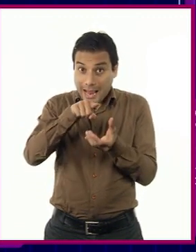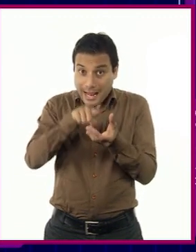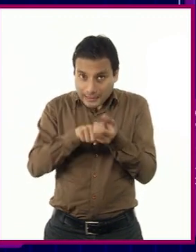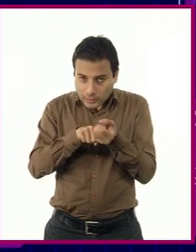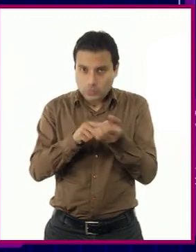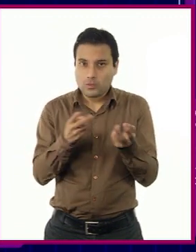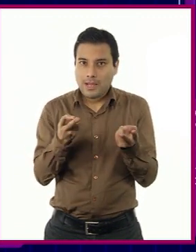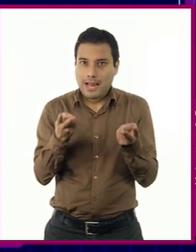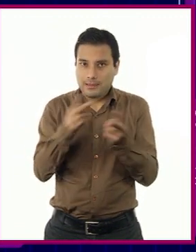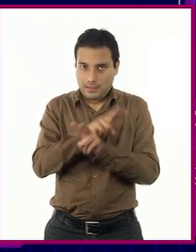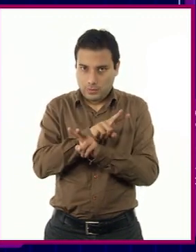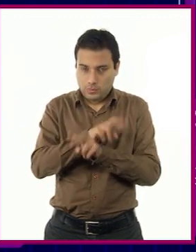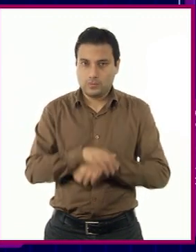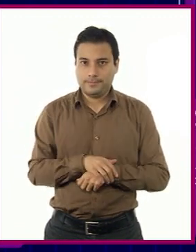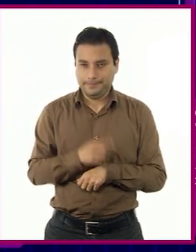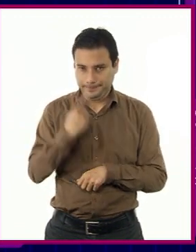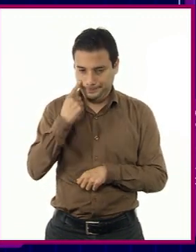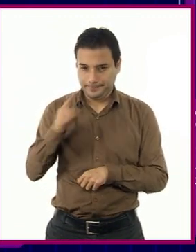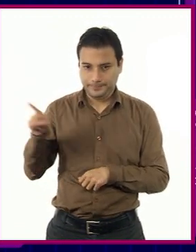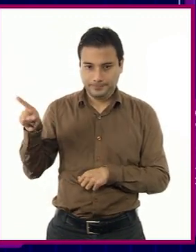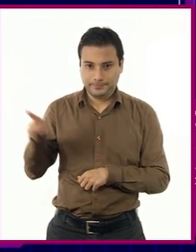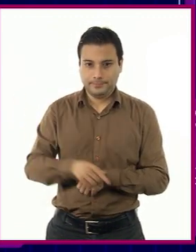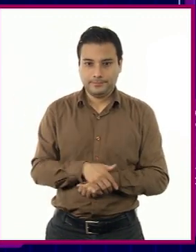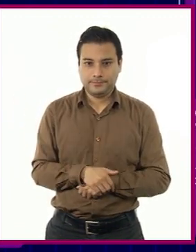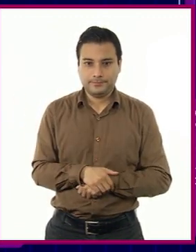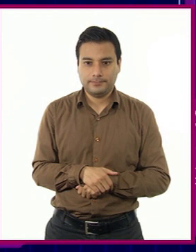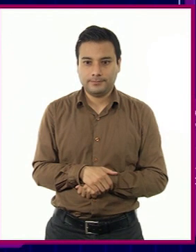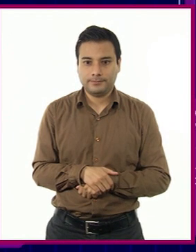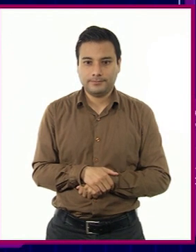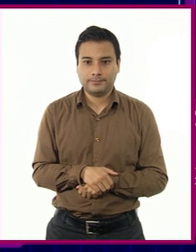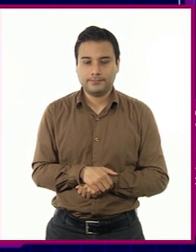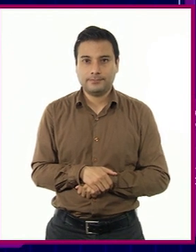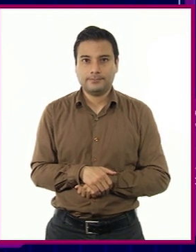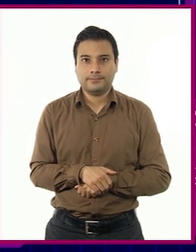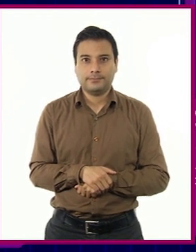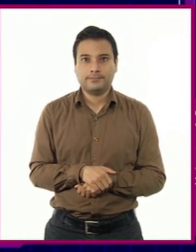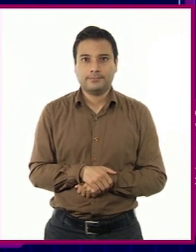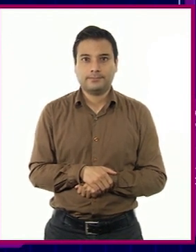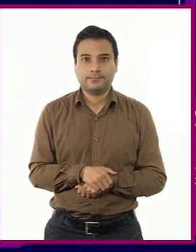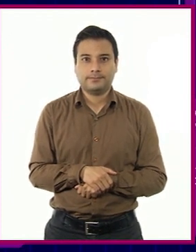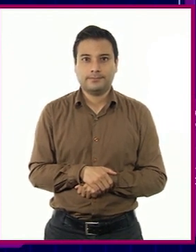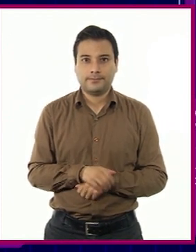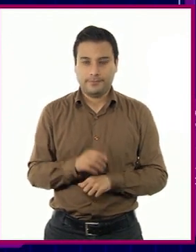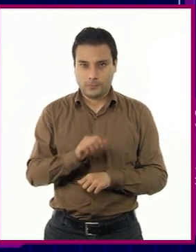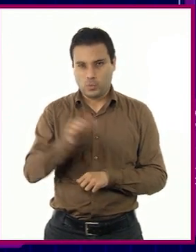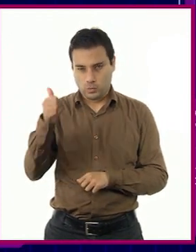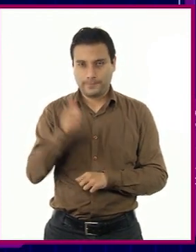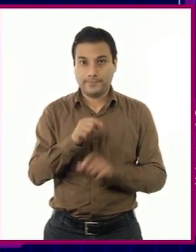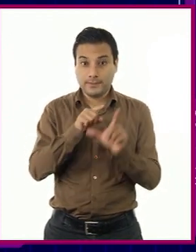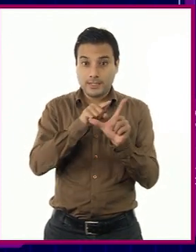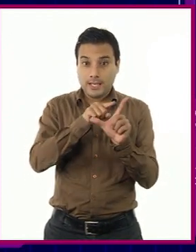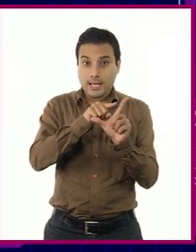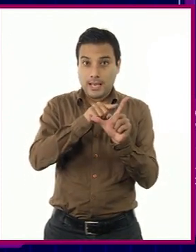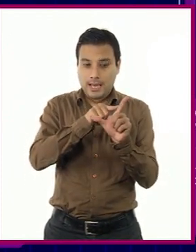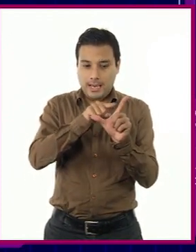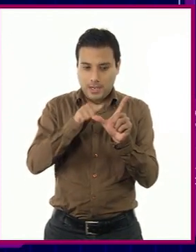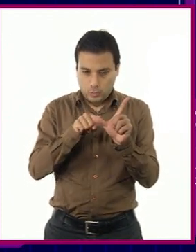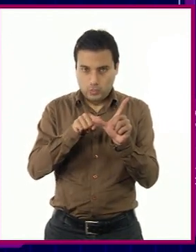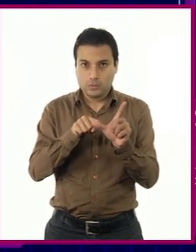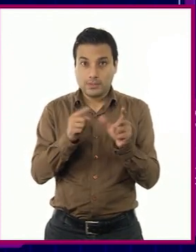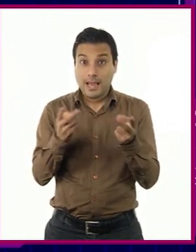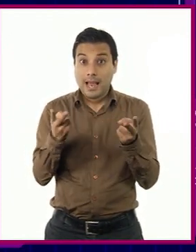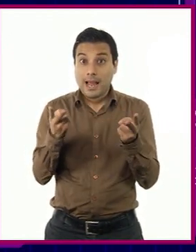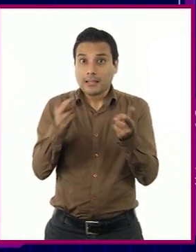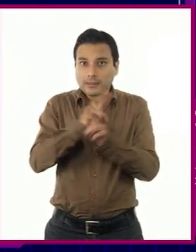F. Ángulo D es igual al ángulo E. Ángulos alternos externos. Ángulo